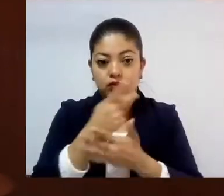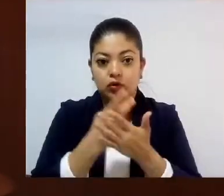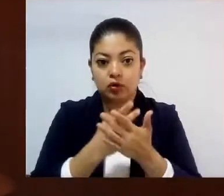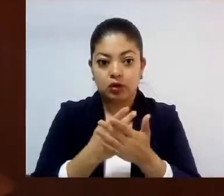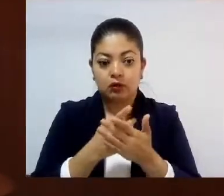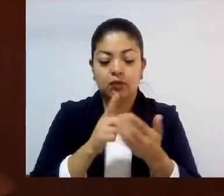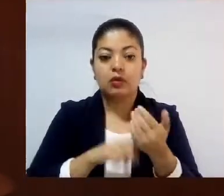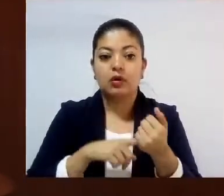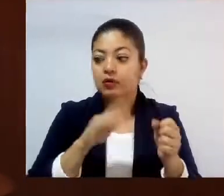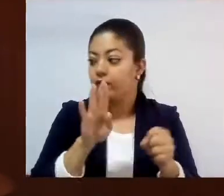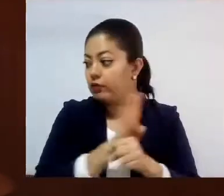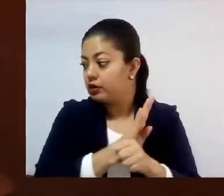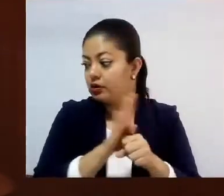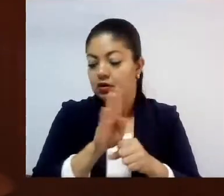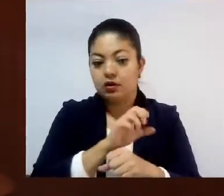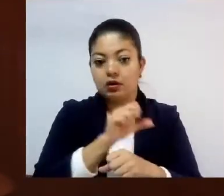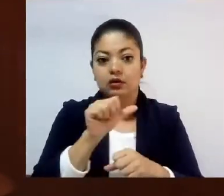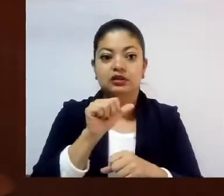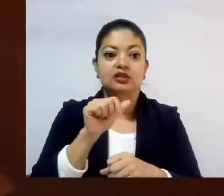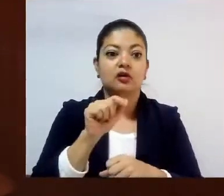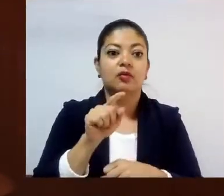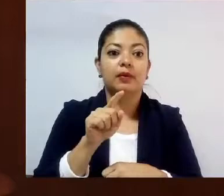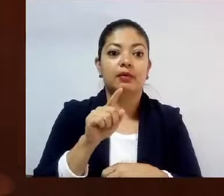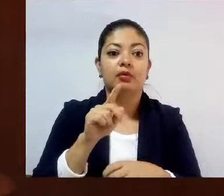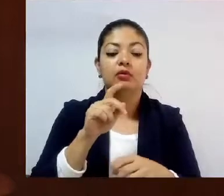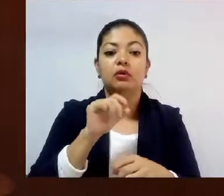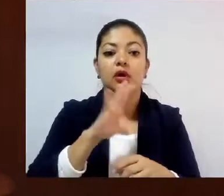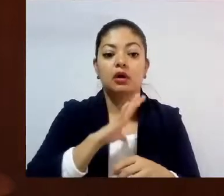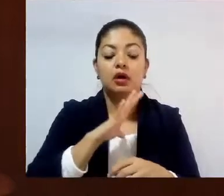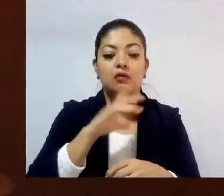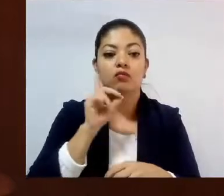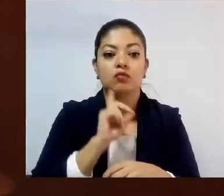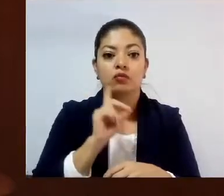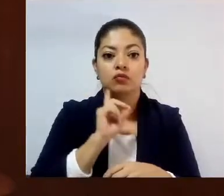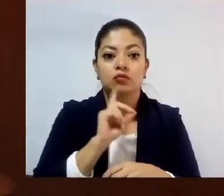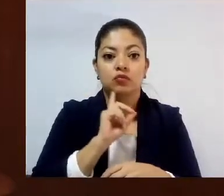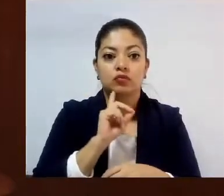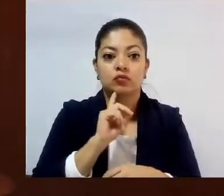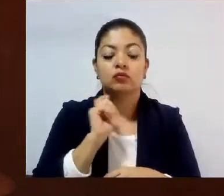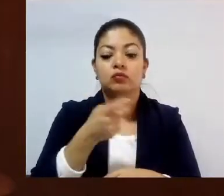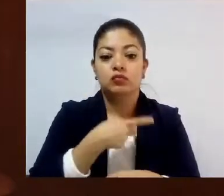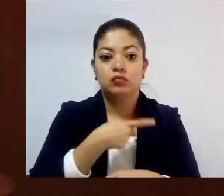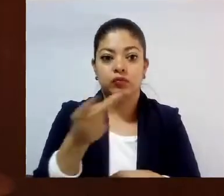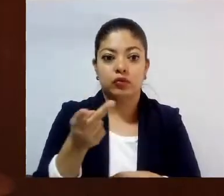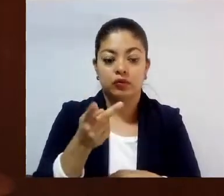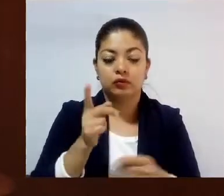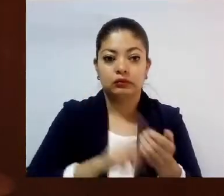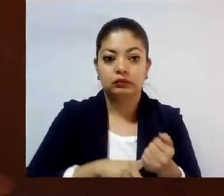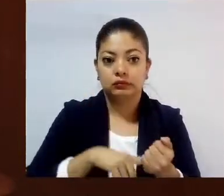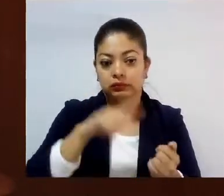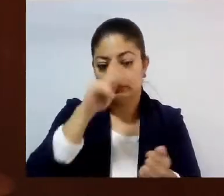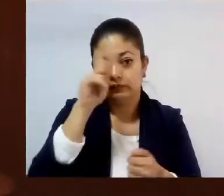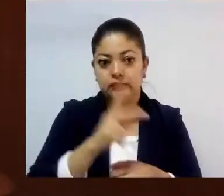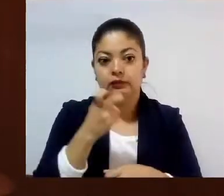de las mujeres en situación de pobreza extrema. Es lo